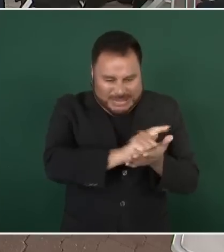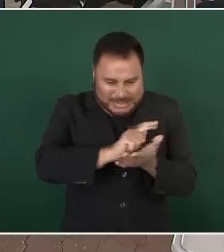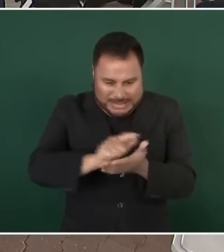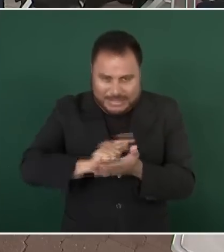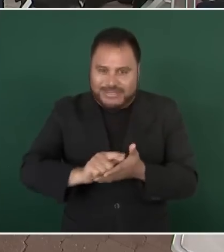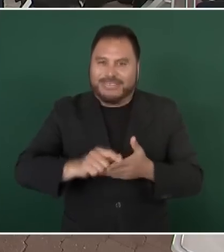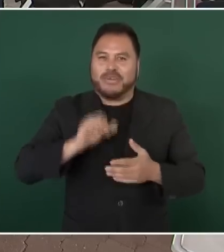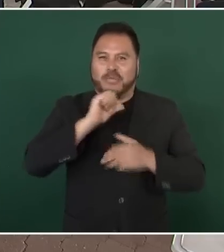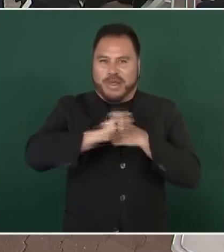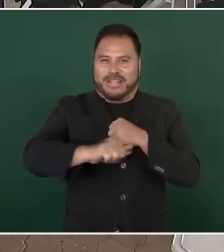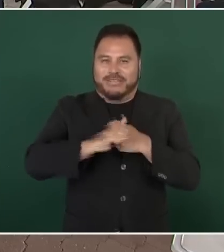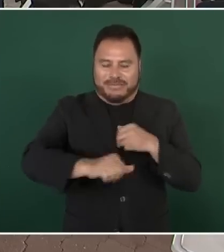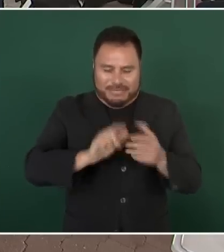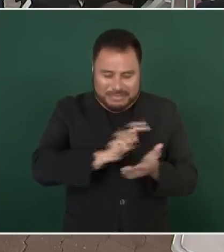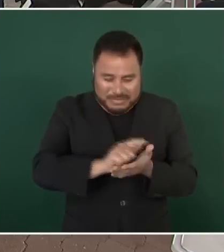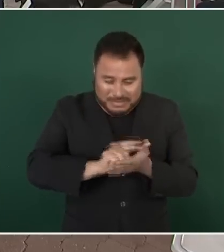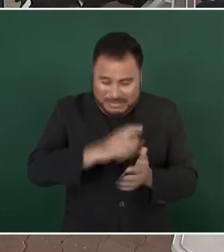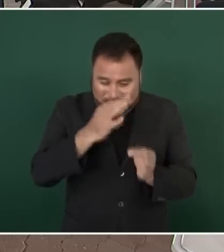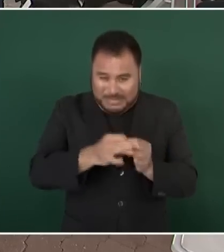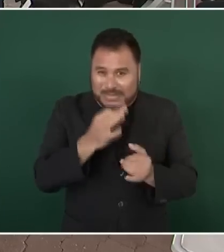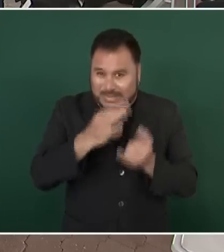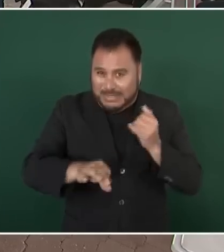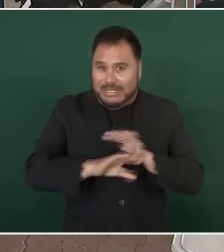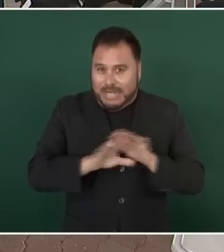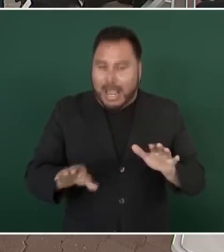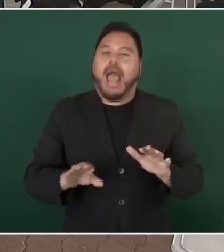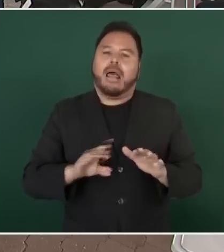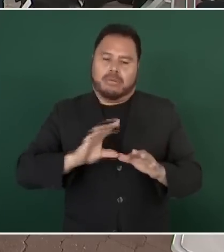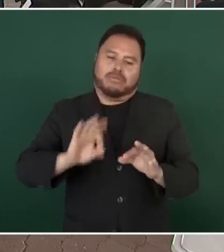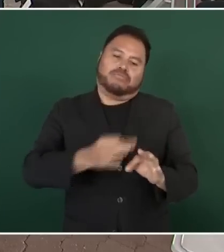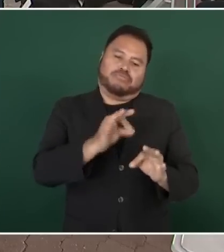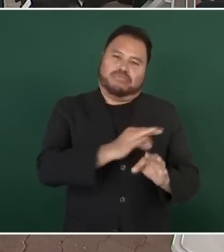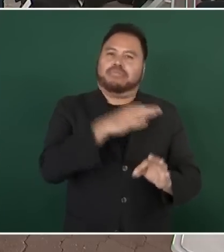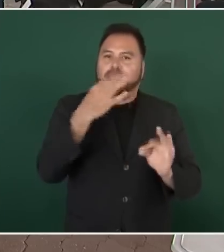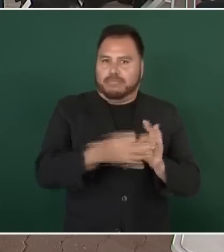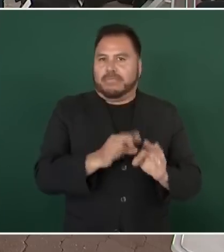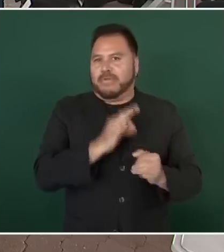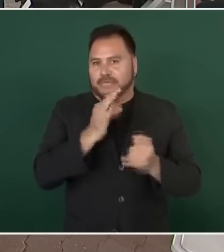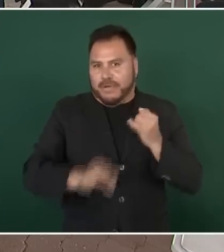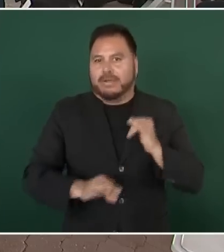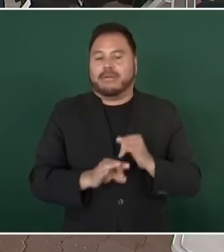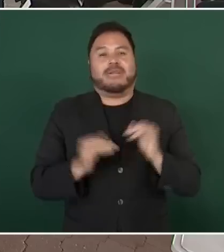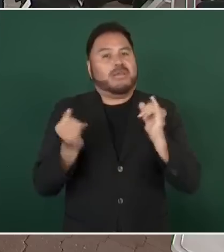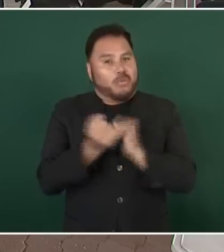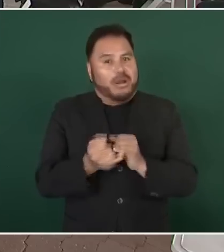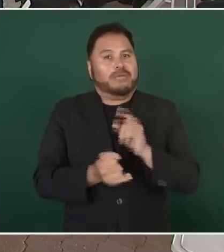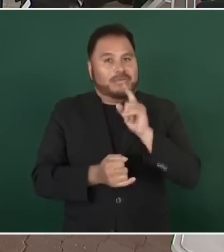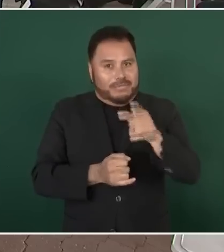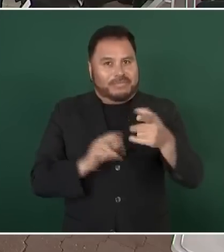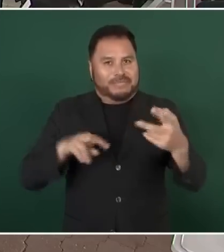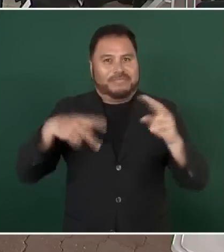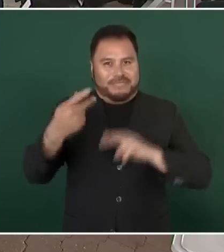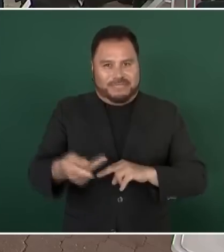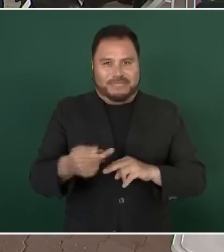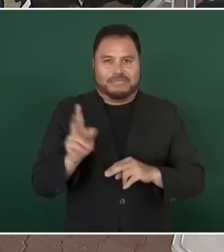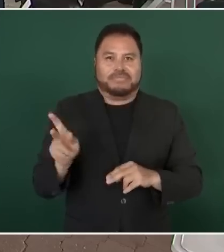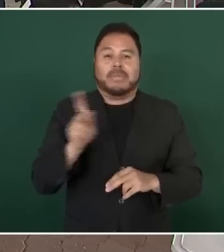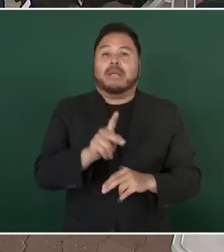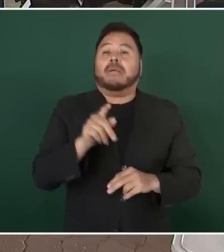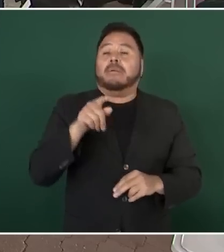necesaria o no, ha comenzado. Usted abrió la herida y usted está obligado a cerrarla.